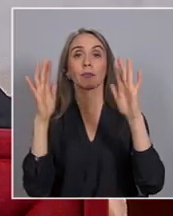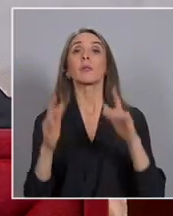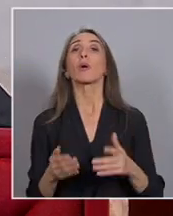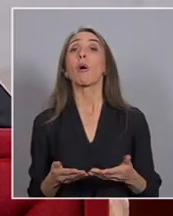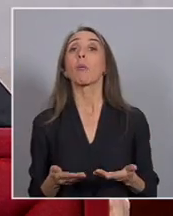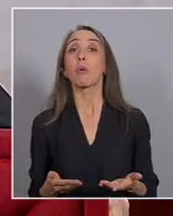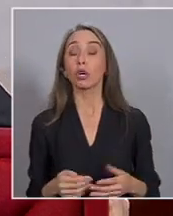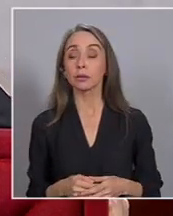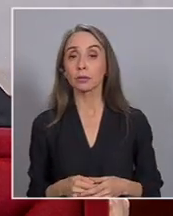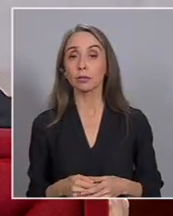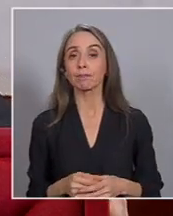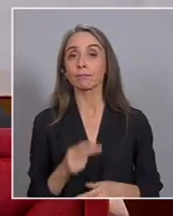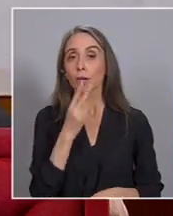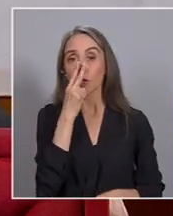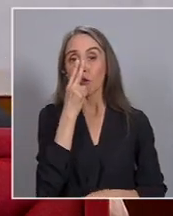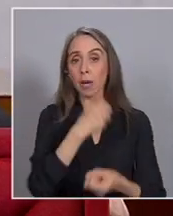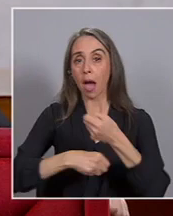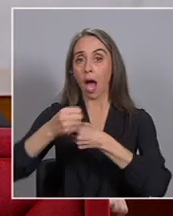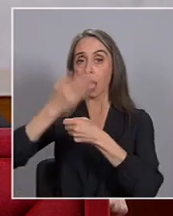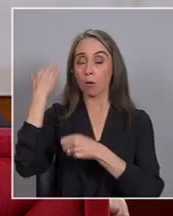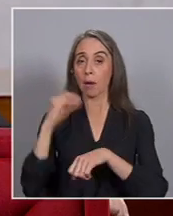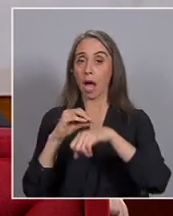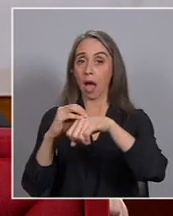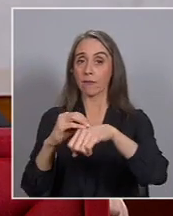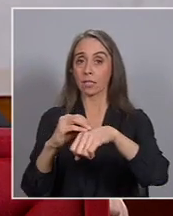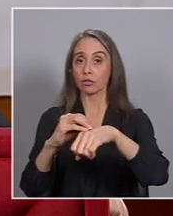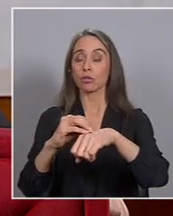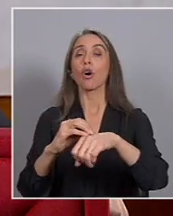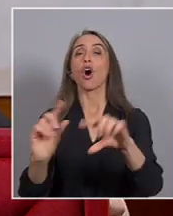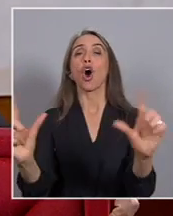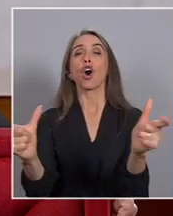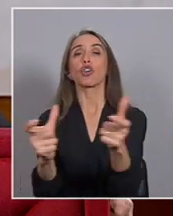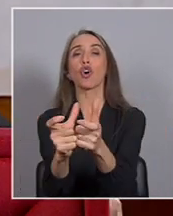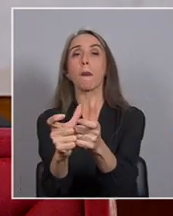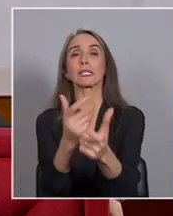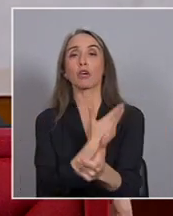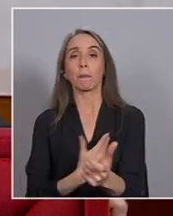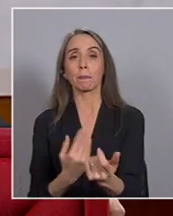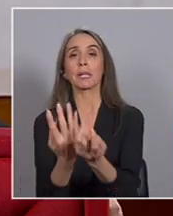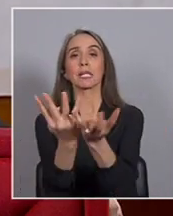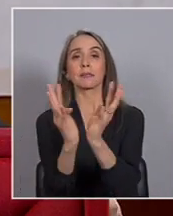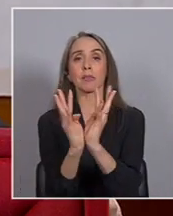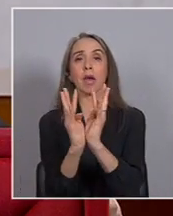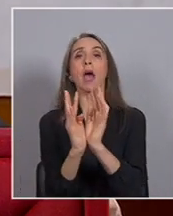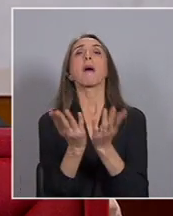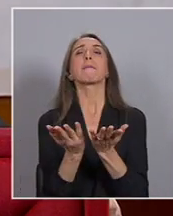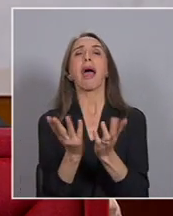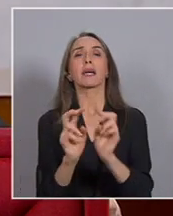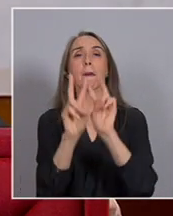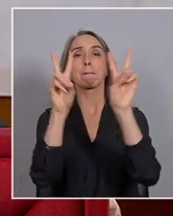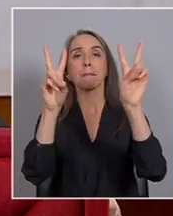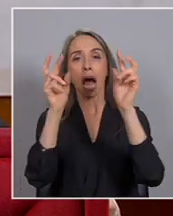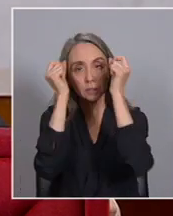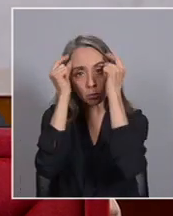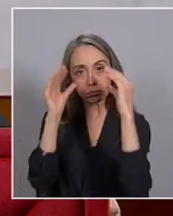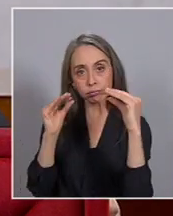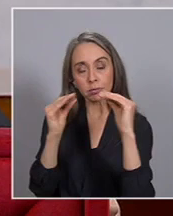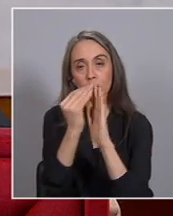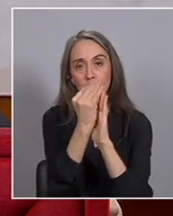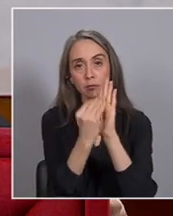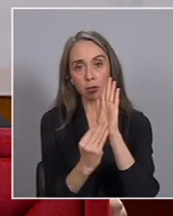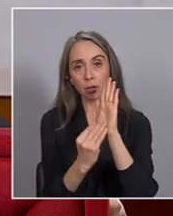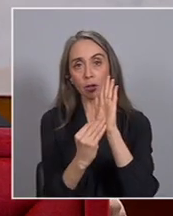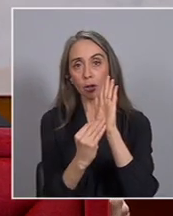Por eso, en noviembre pasado anunciamos la conformación de la Comisión Presidencial para la Paz y el Entendimiento que busca sentar las bases